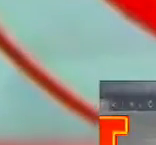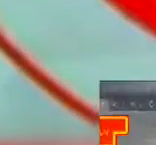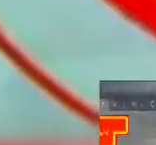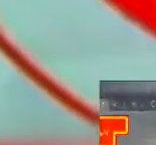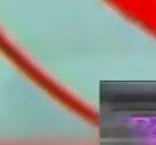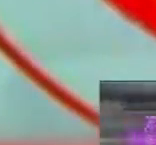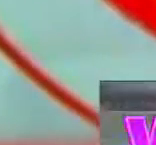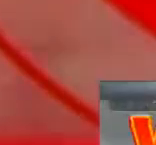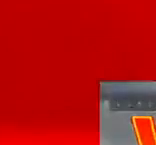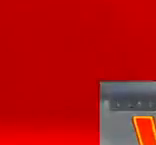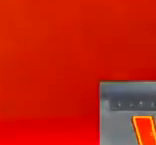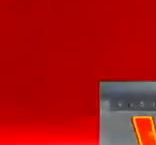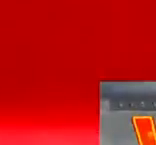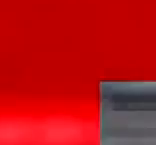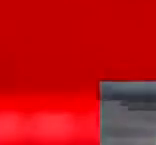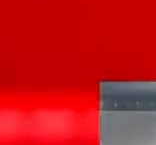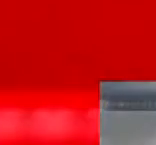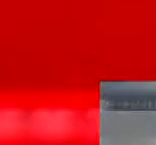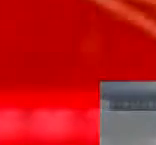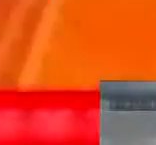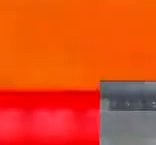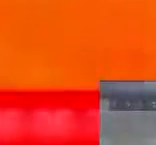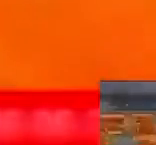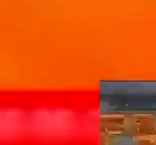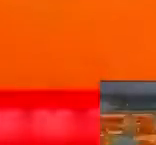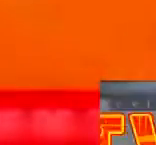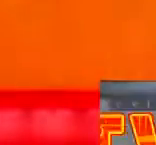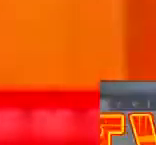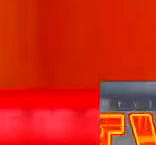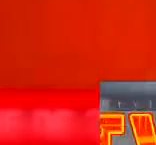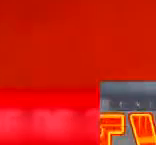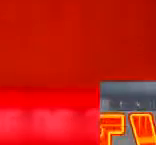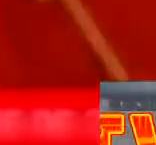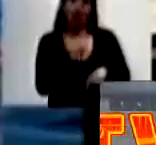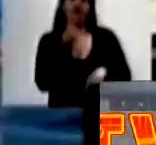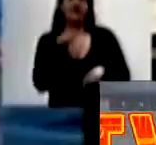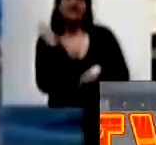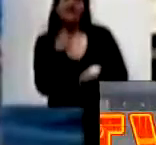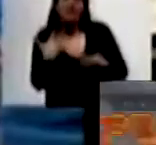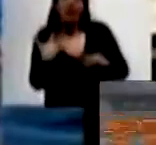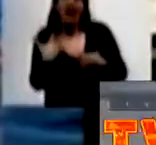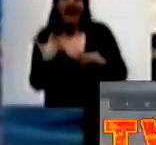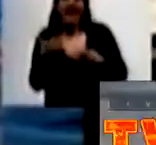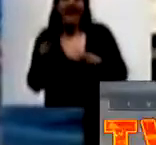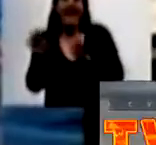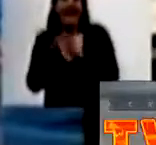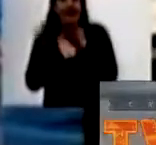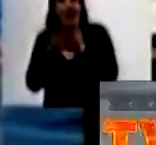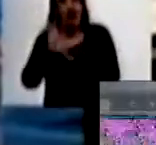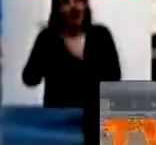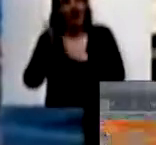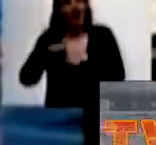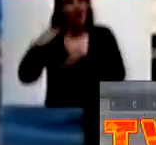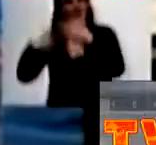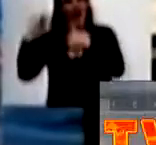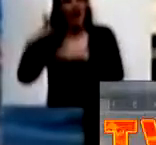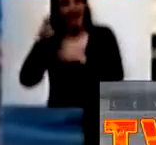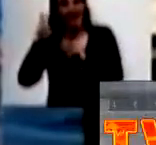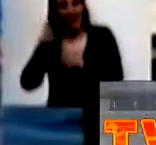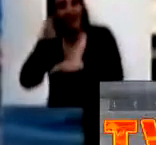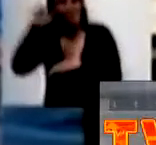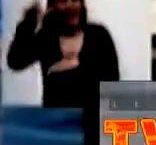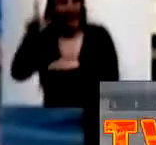El INDEC dio a conocer la inflación del mes de febrero en 2,4%. En nuestra propuesta, la